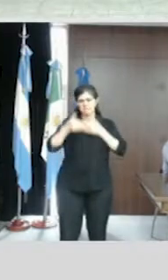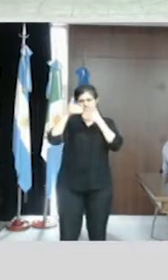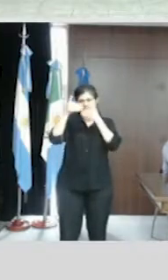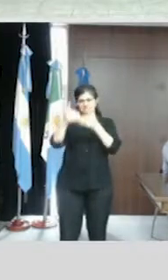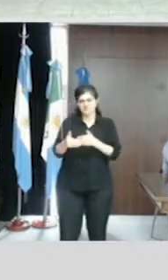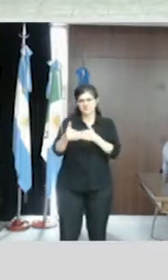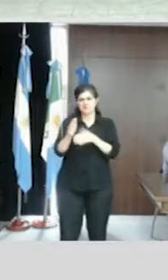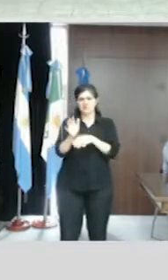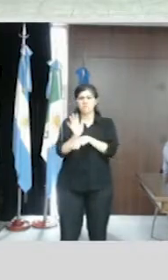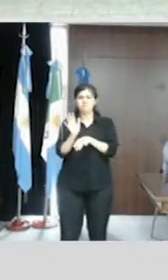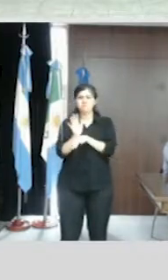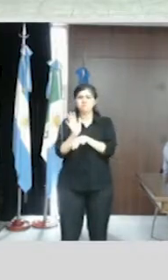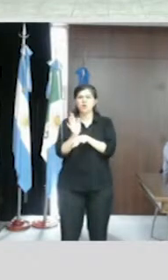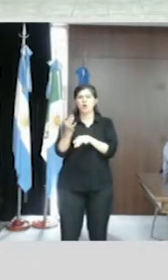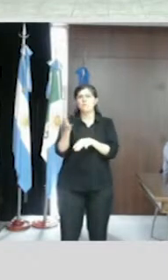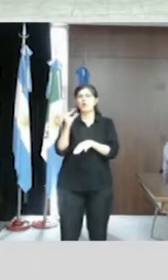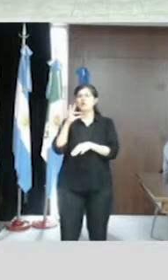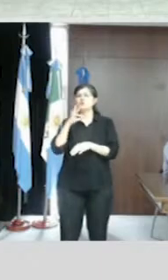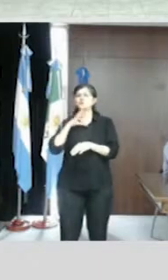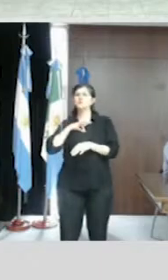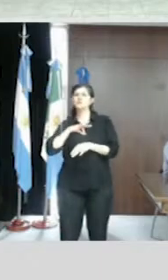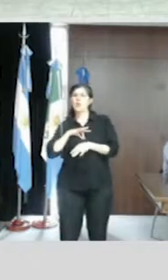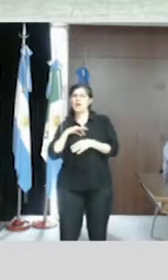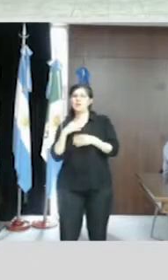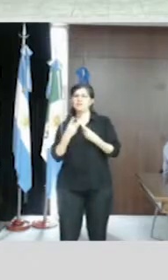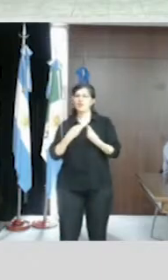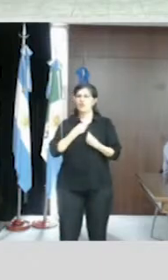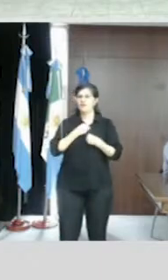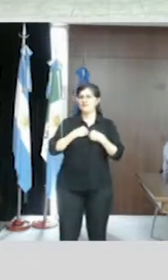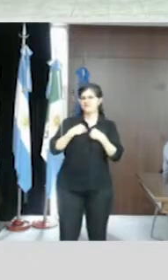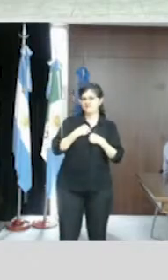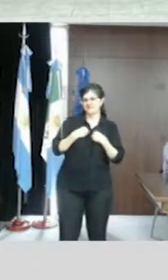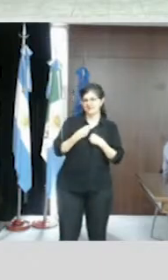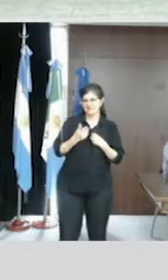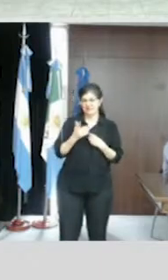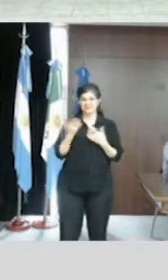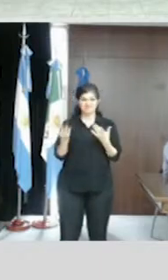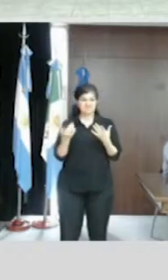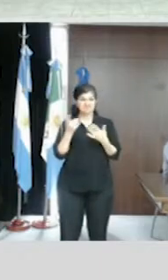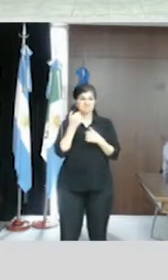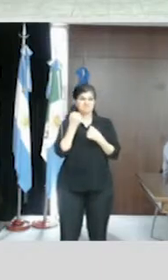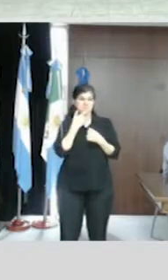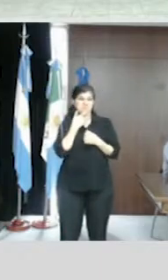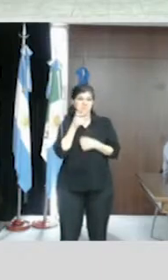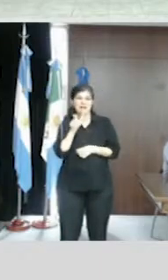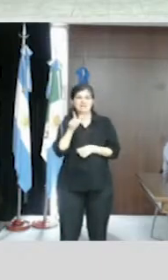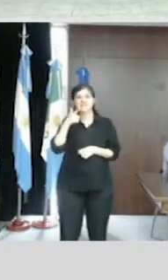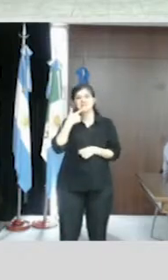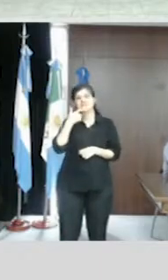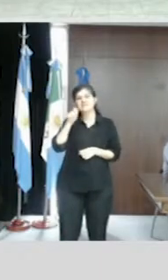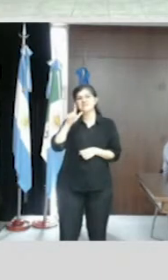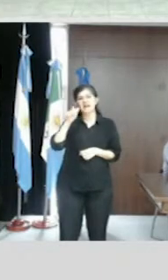salario afectivo. Me gustó esta palabra, ¿por qué? Porque estamos hablando siempre de lo económico, ¿no? Bueno, se me ocurrió poner